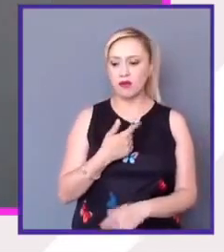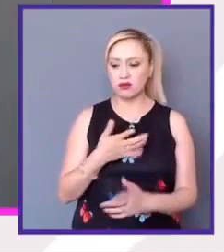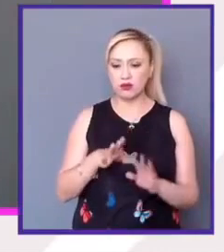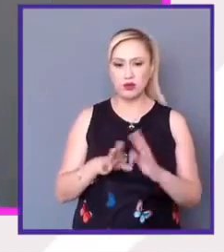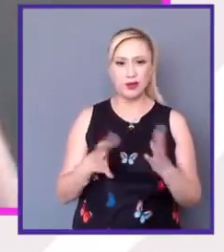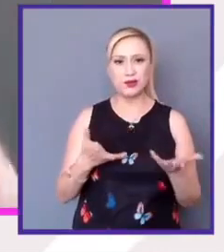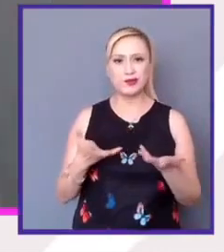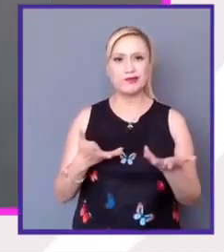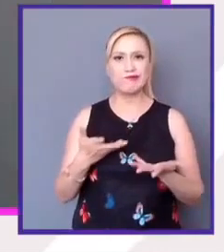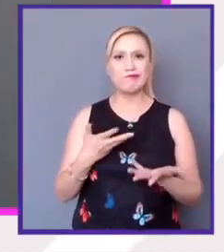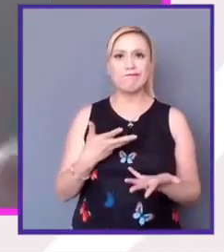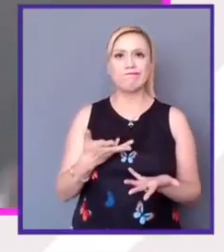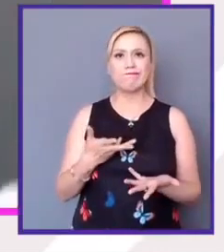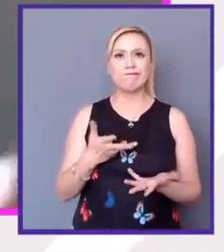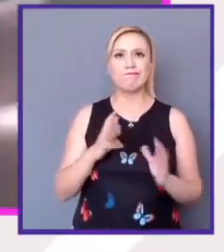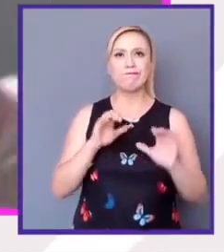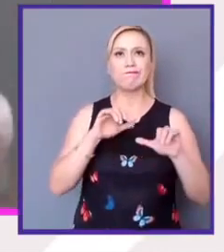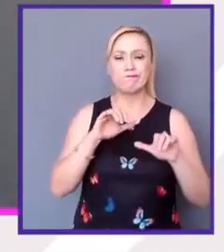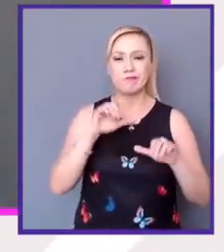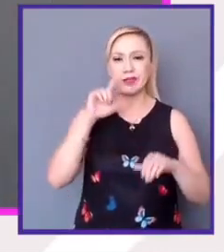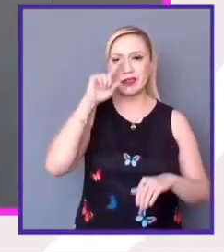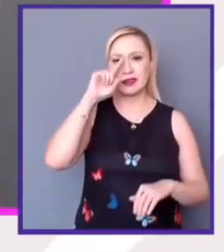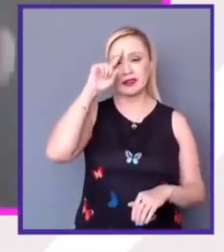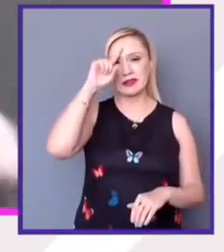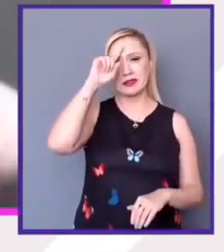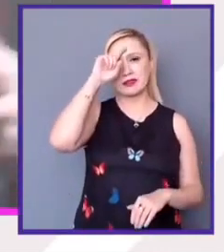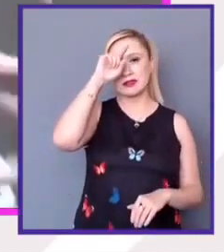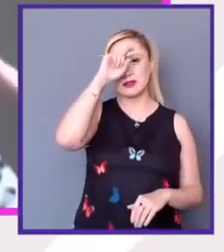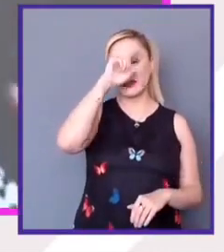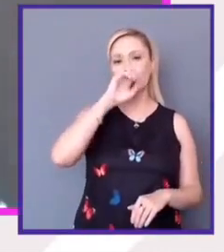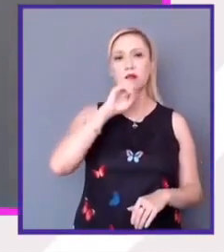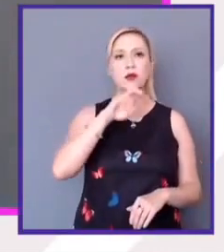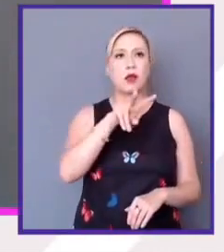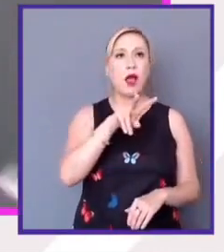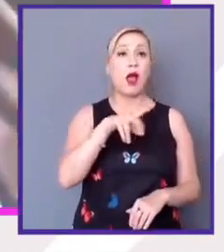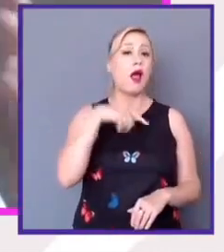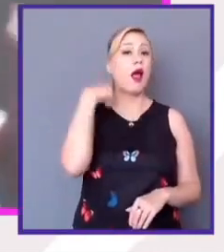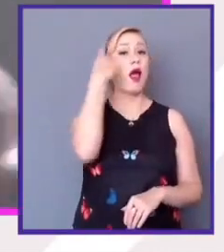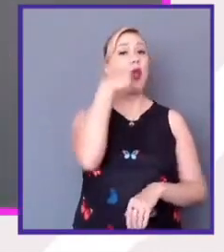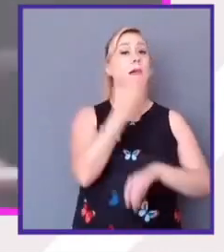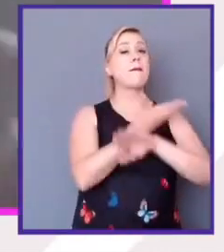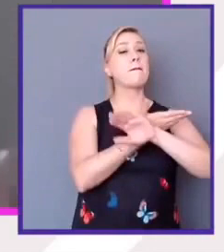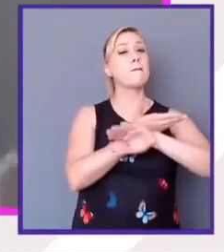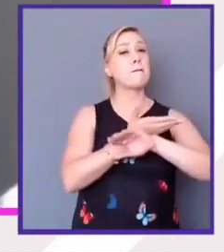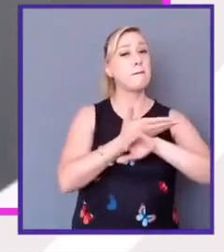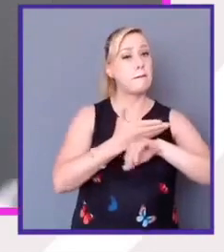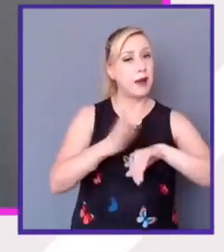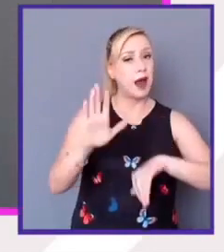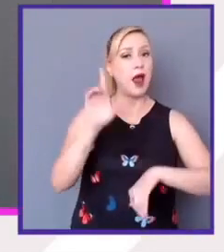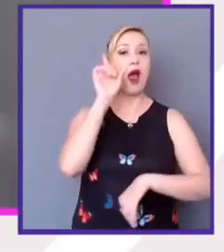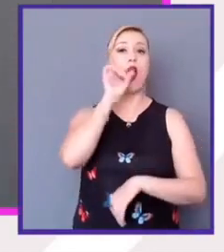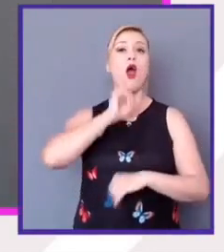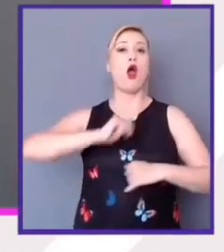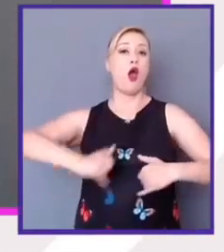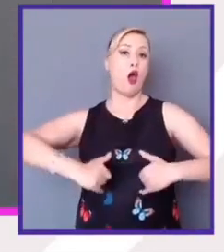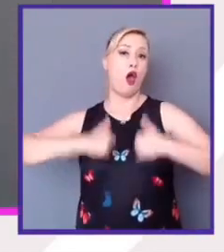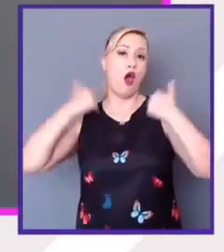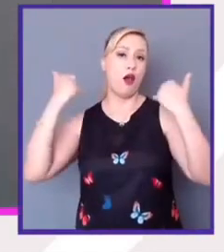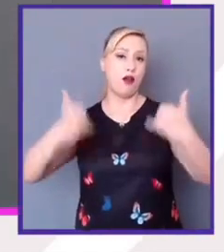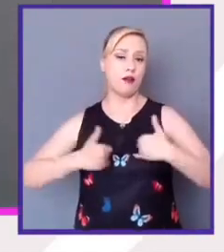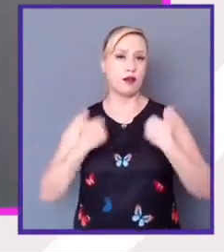lee, que realmente a lo que aluden o el imaginario que construyen es el de un mundo o el de una